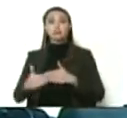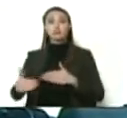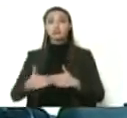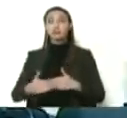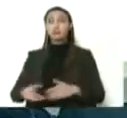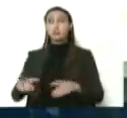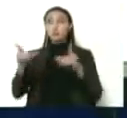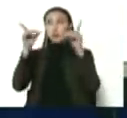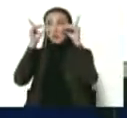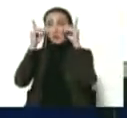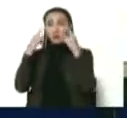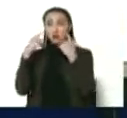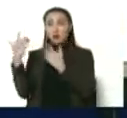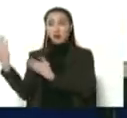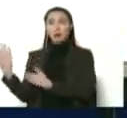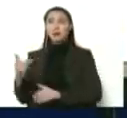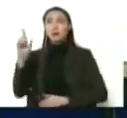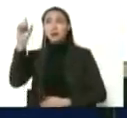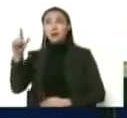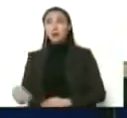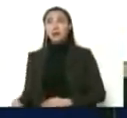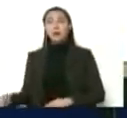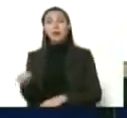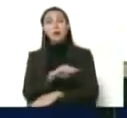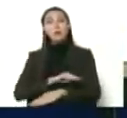El ministro de Salud, compañero